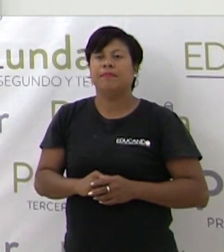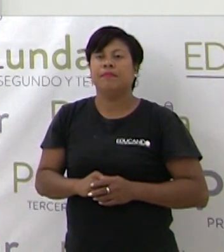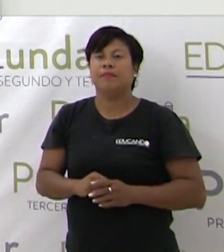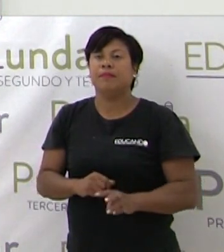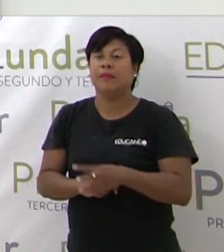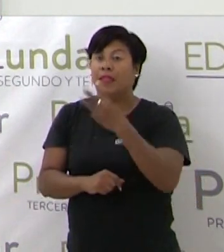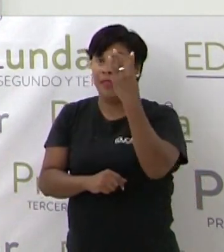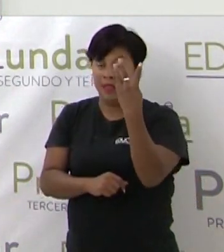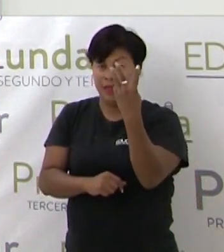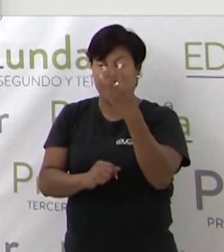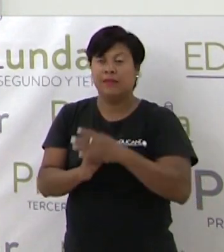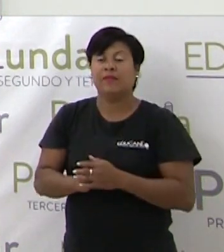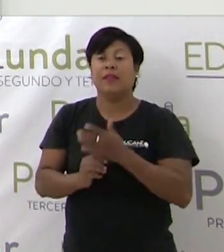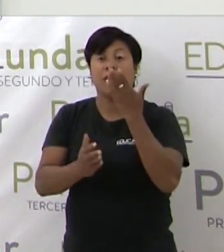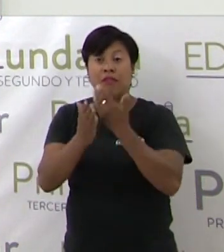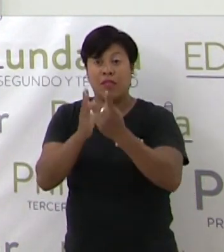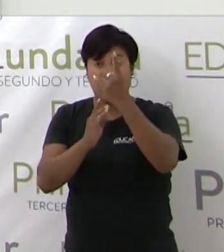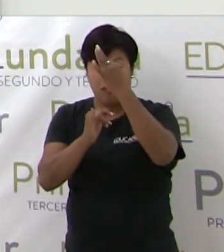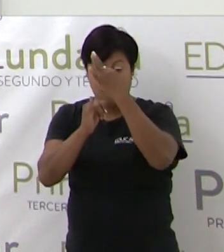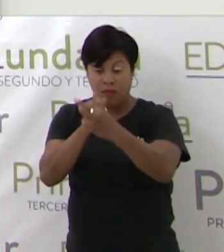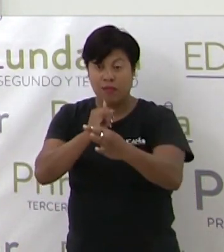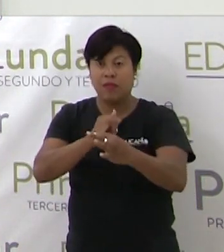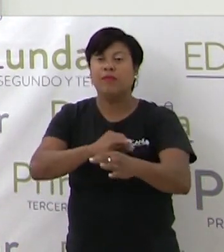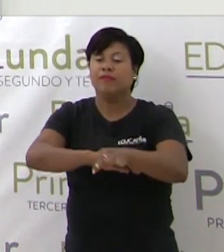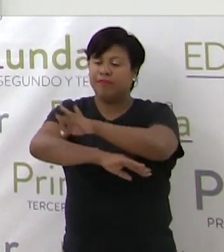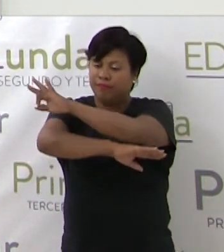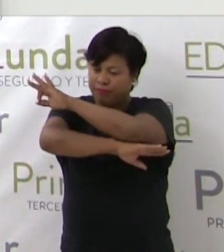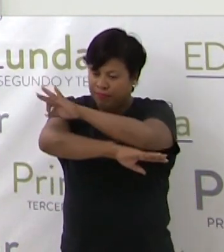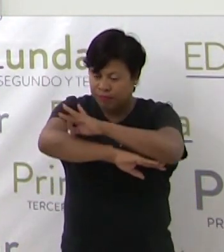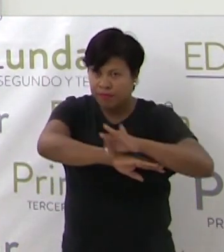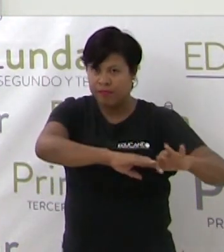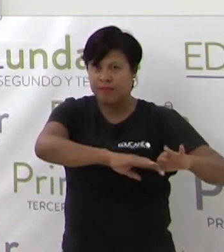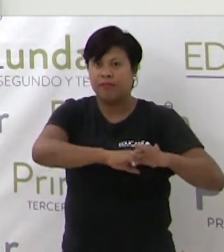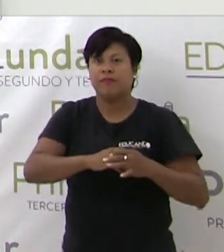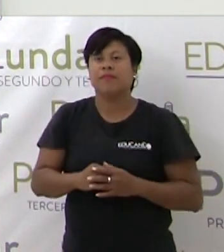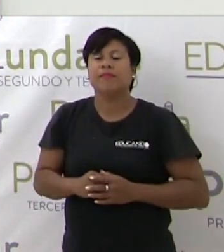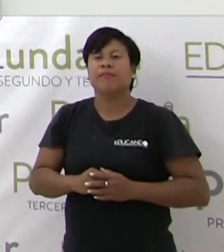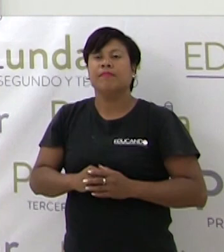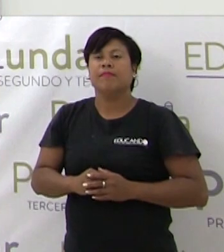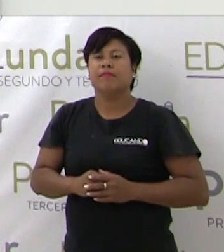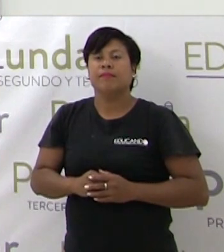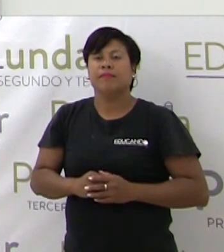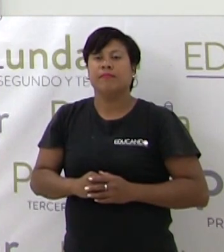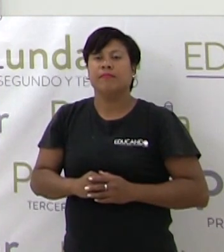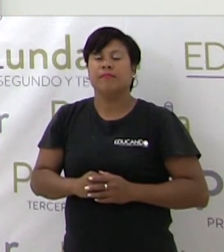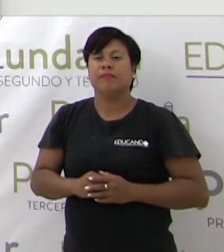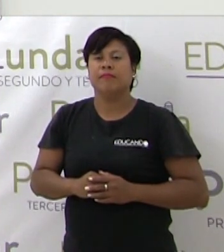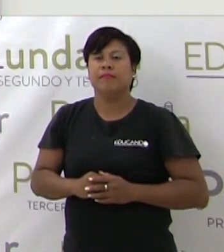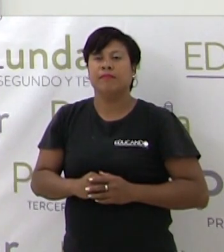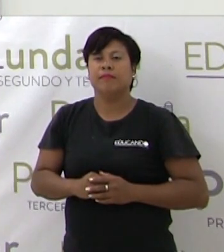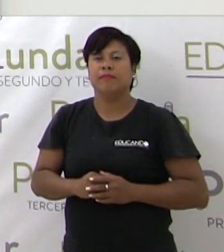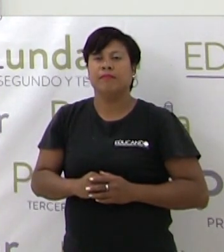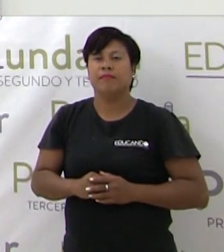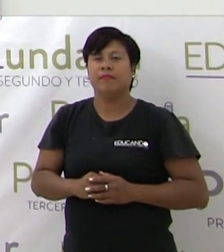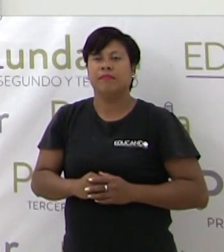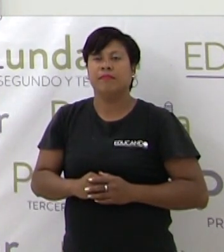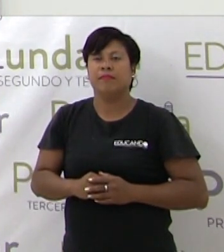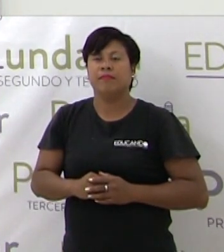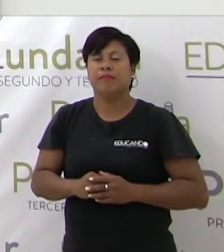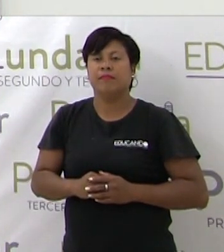Sería otro lado del cuadrado. Y finalmente vamos a trazar el último, que lo tenemos acá.